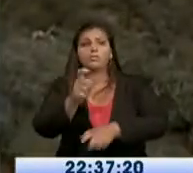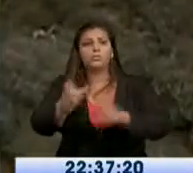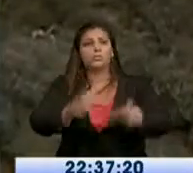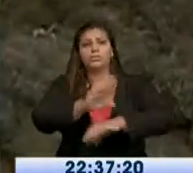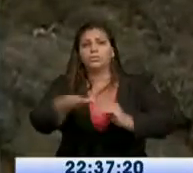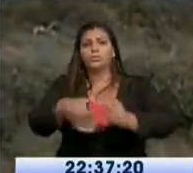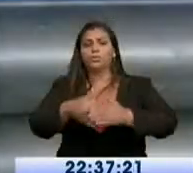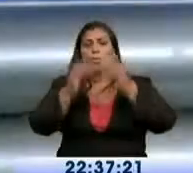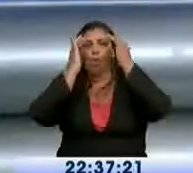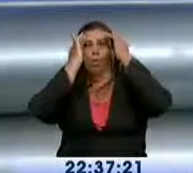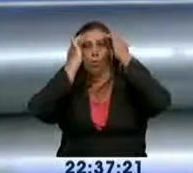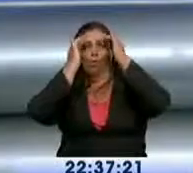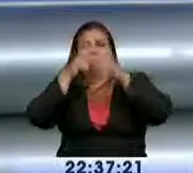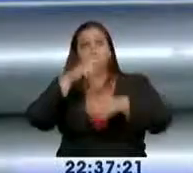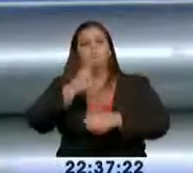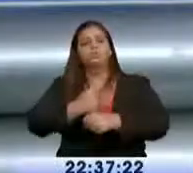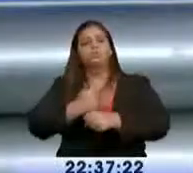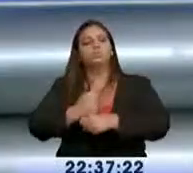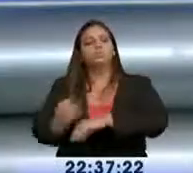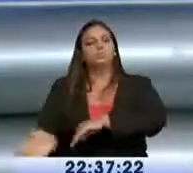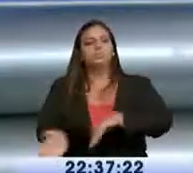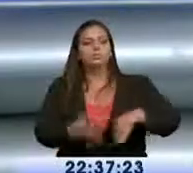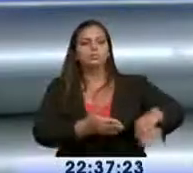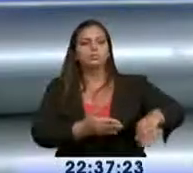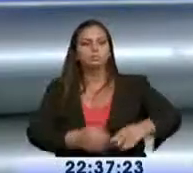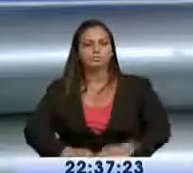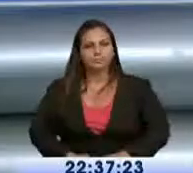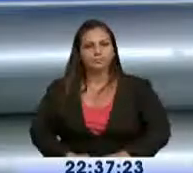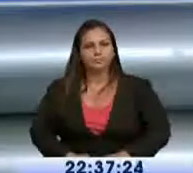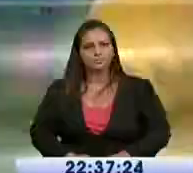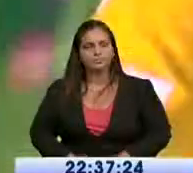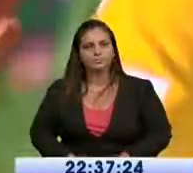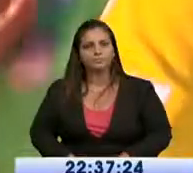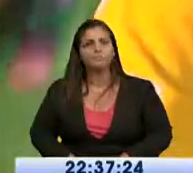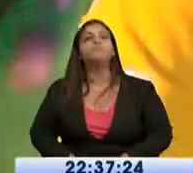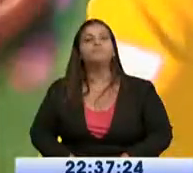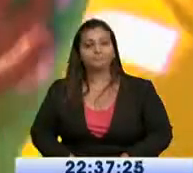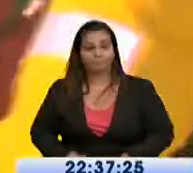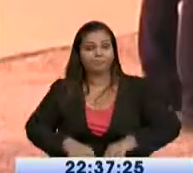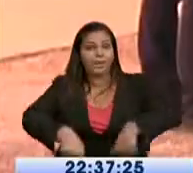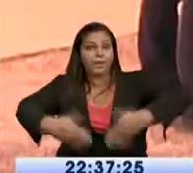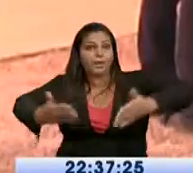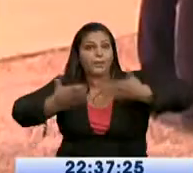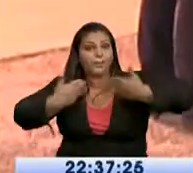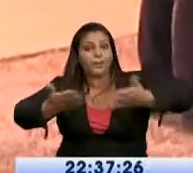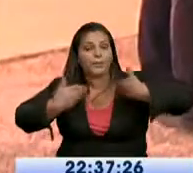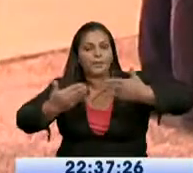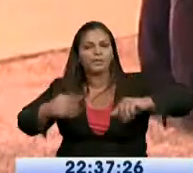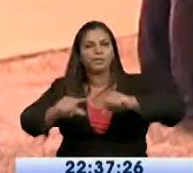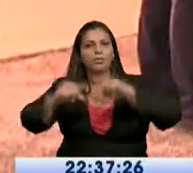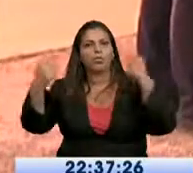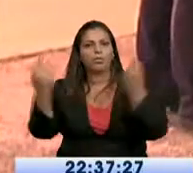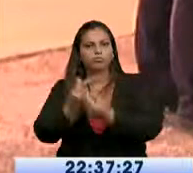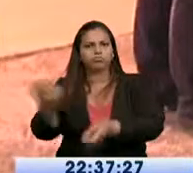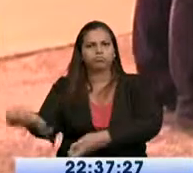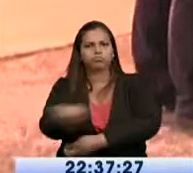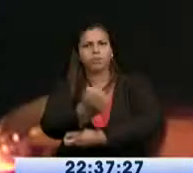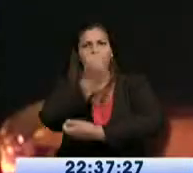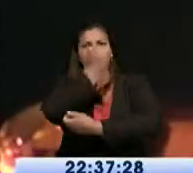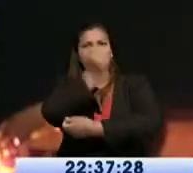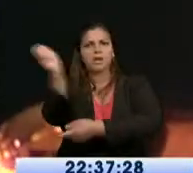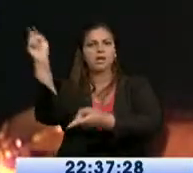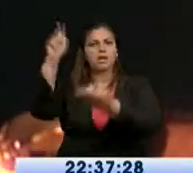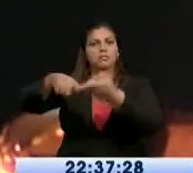Iván Casamen. Un contingente humano y logístico del benemérito Cuerpo de Bomberos de la ciudad de Guayaquil emprendió viaje a Quito con